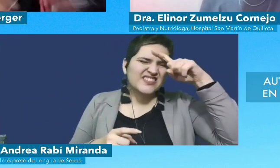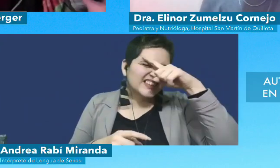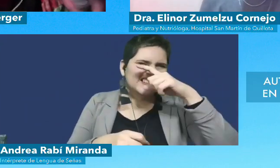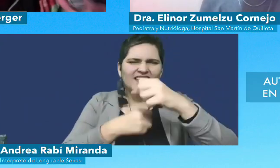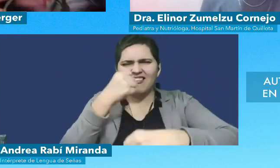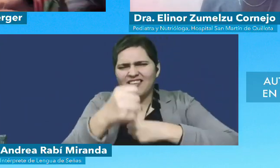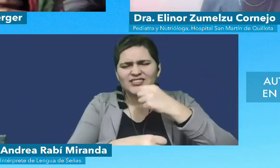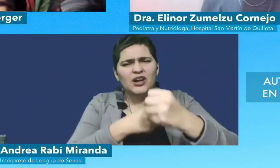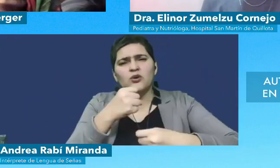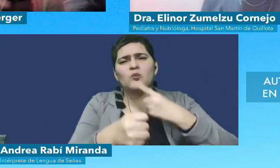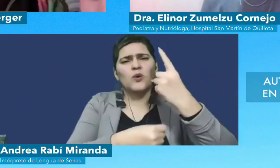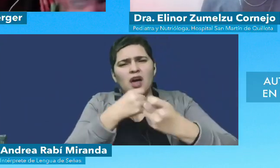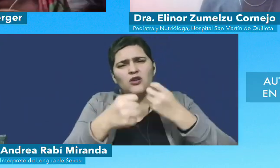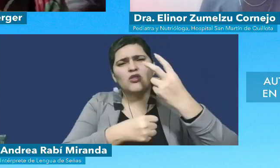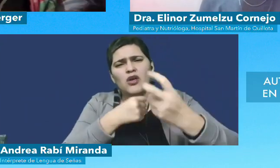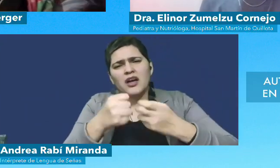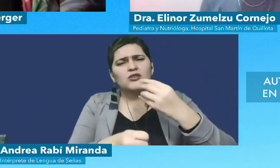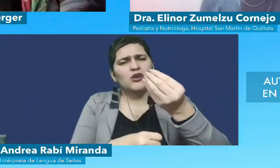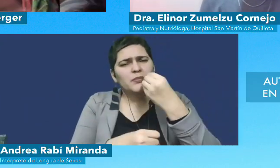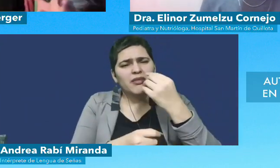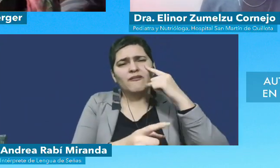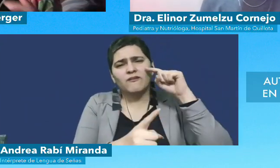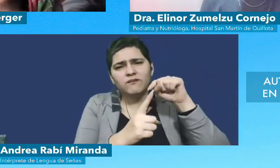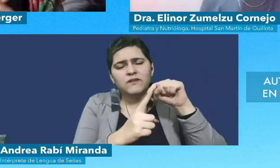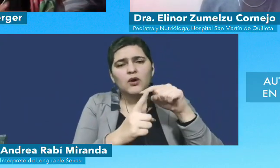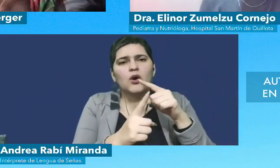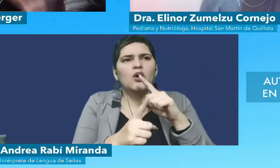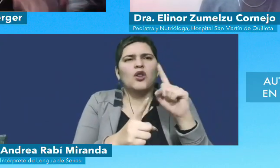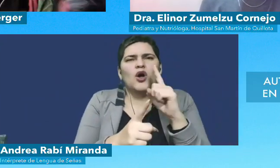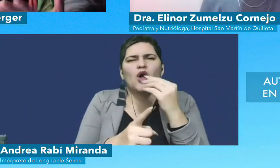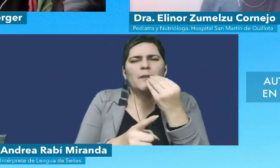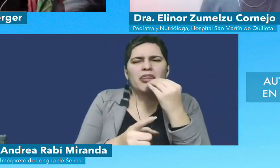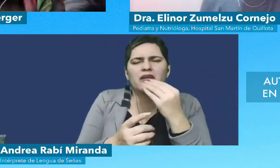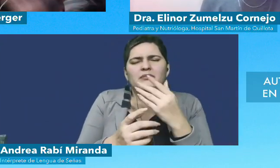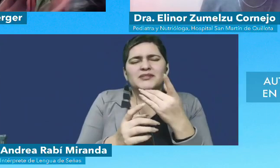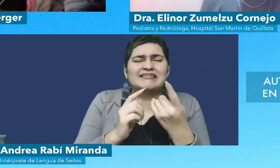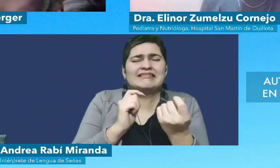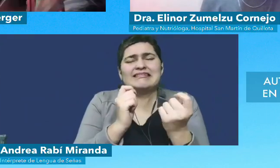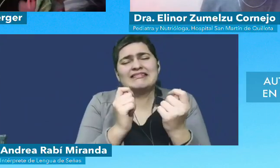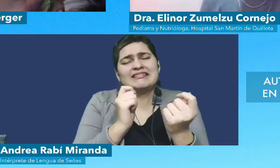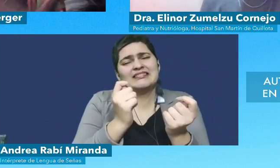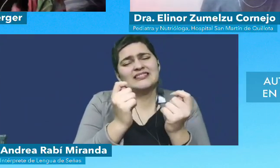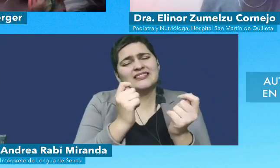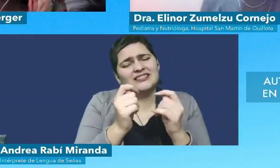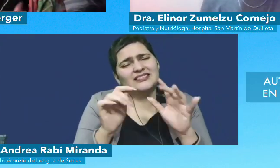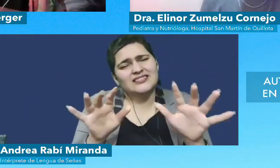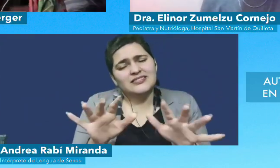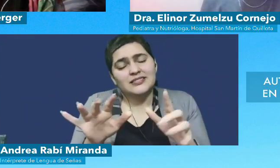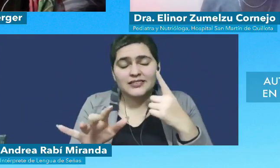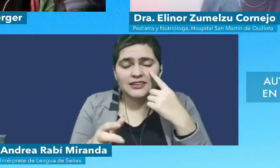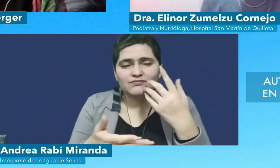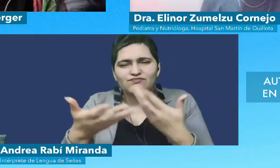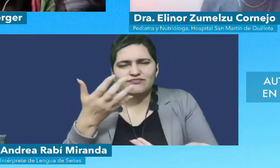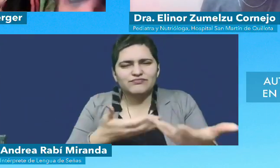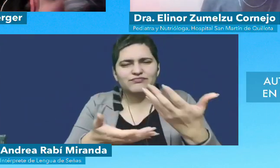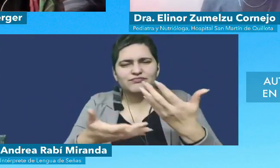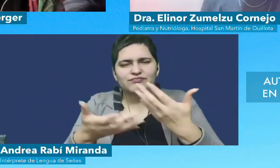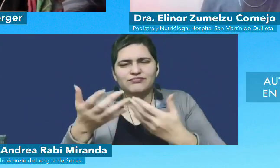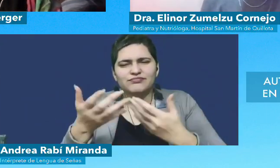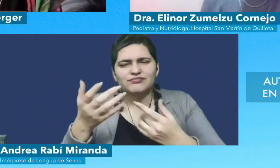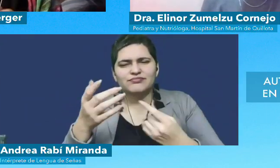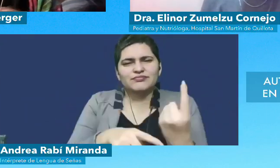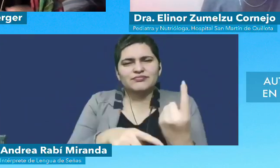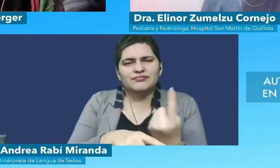durante 2 años solo comió esto o no comió del otro, en fin, todos esos tránsitos que valoramos mucho que se generen estos espacios de conversación en nuestro muro mientras ocurre